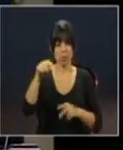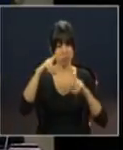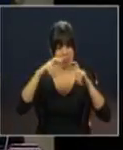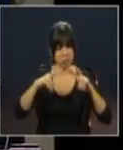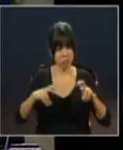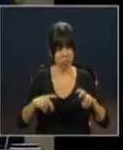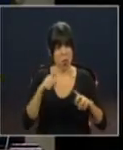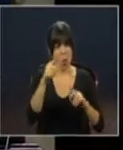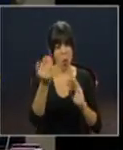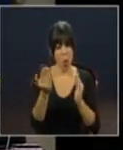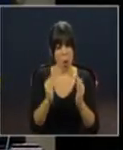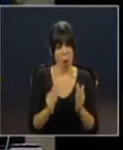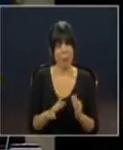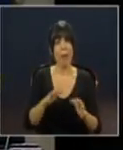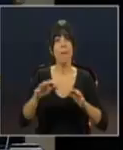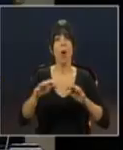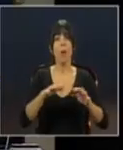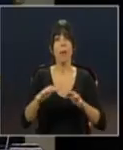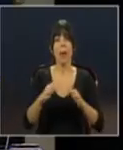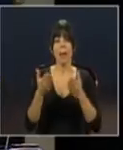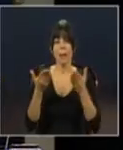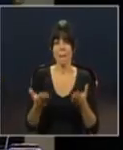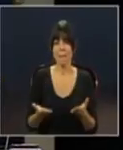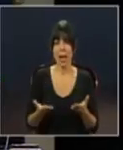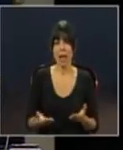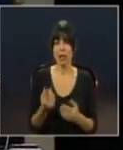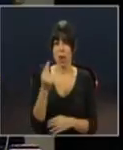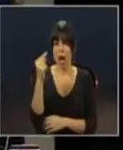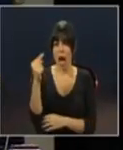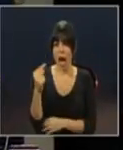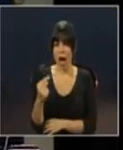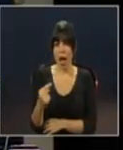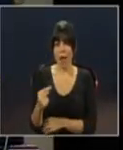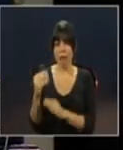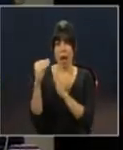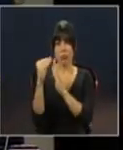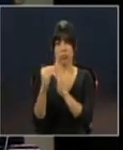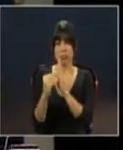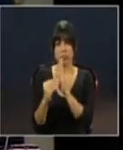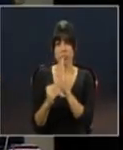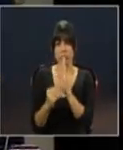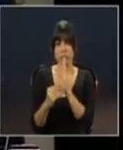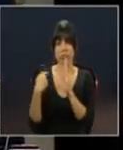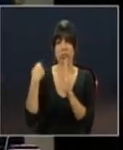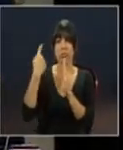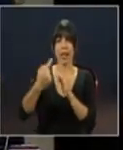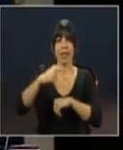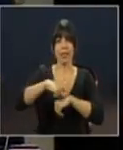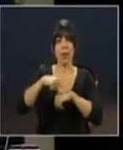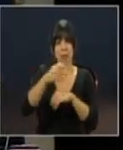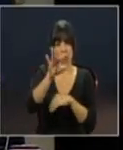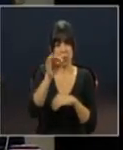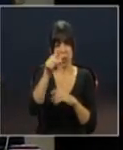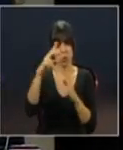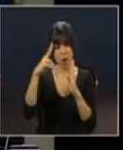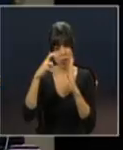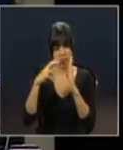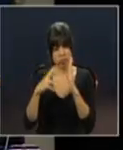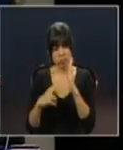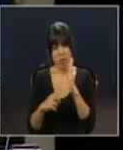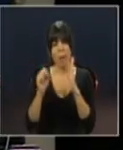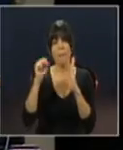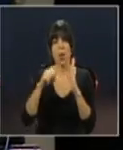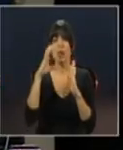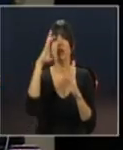analicen y comparen el comportamiento y peso relativo de cada una de sus partidas a lo largo del tiempo. Y allí podrán